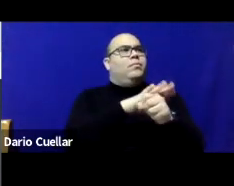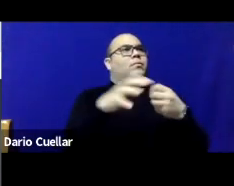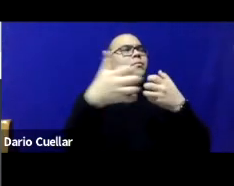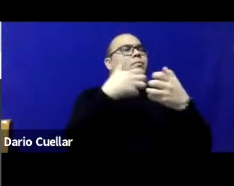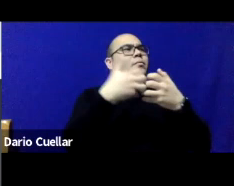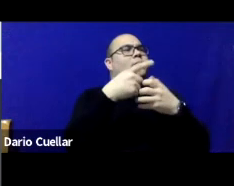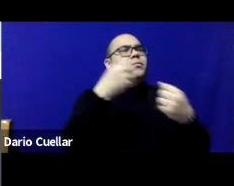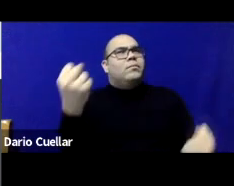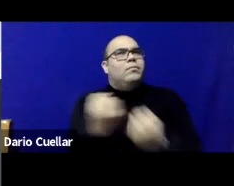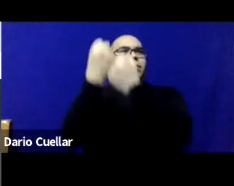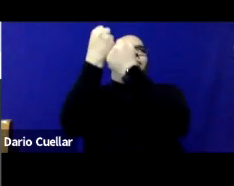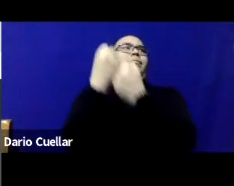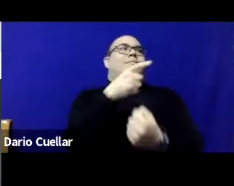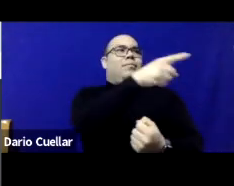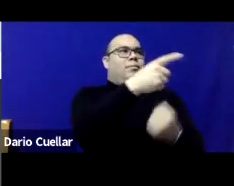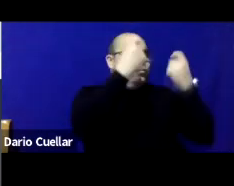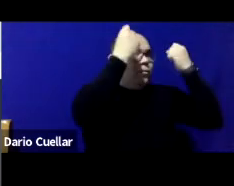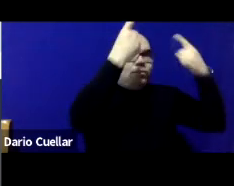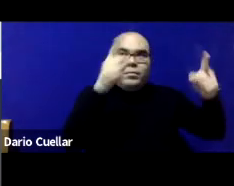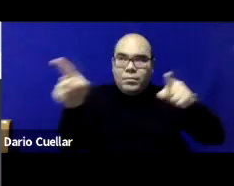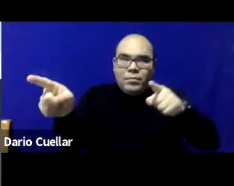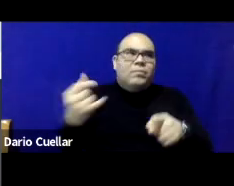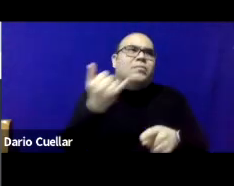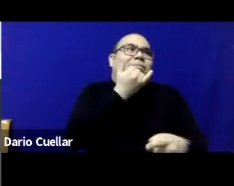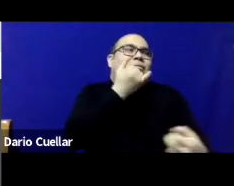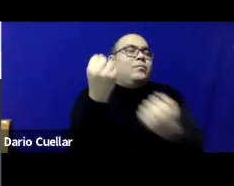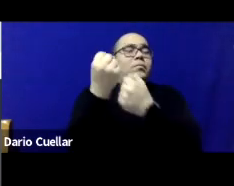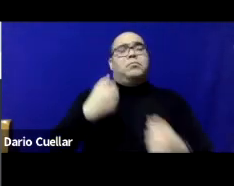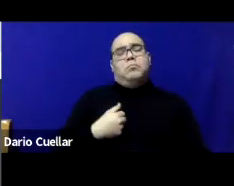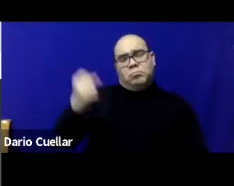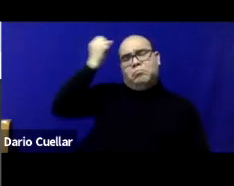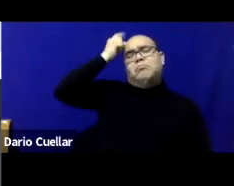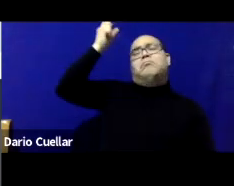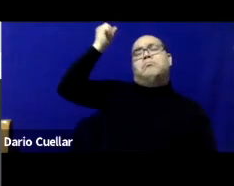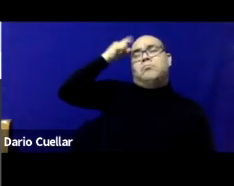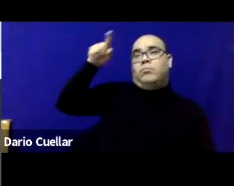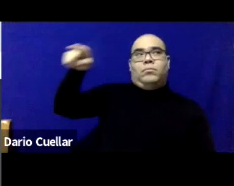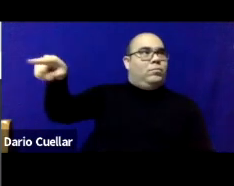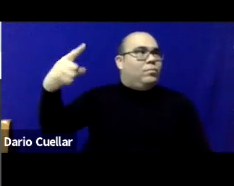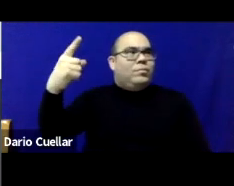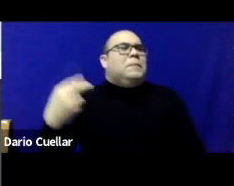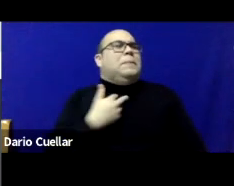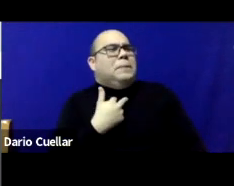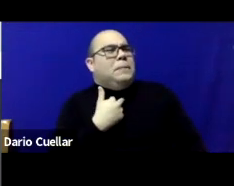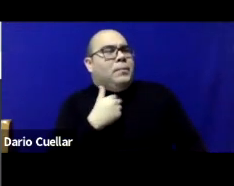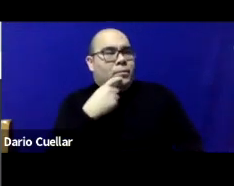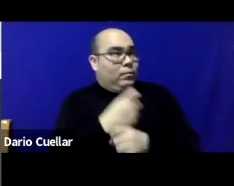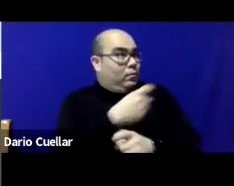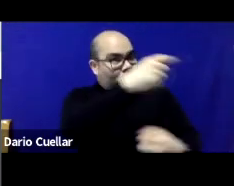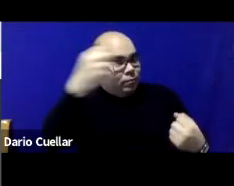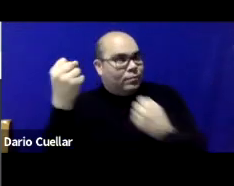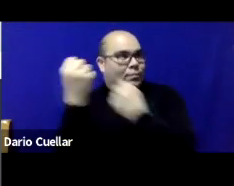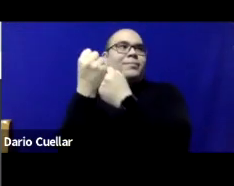empáticos con eso que está pasando para el otro. Algo que para mí es básico, para la otra persona puede que no lo sea. Y por